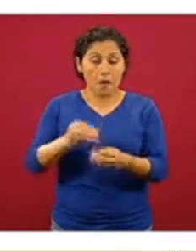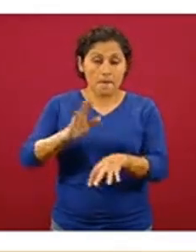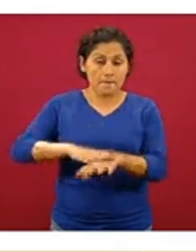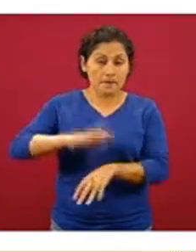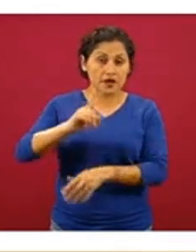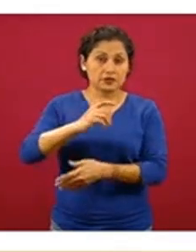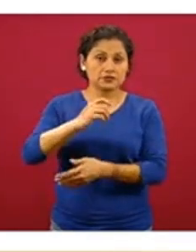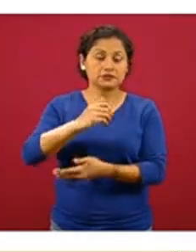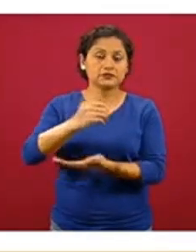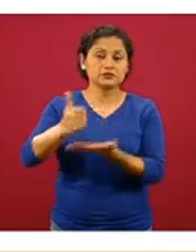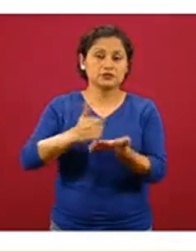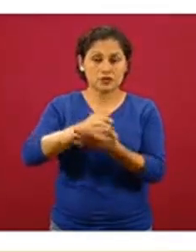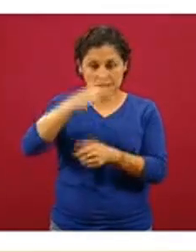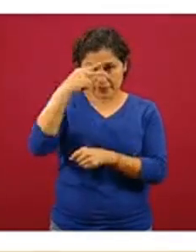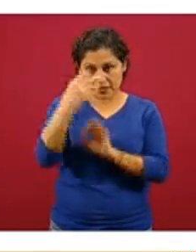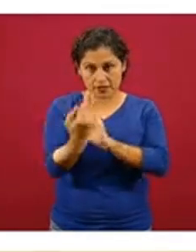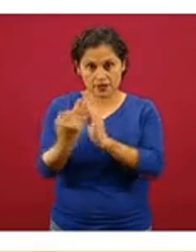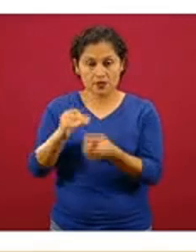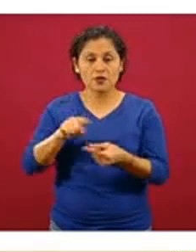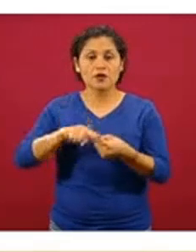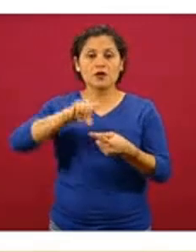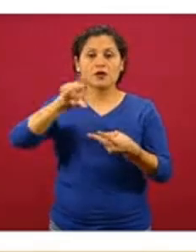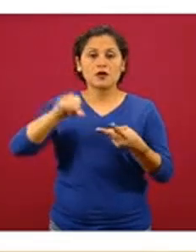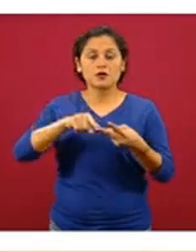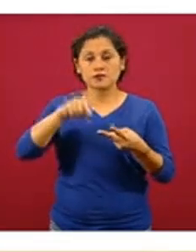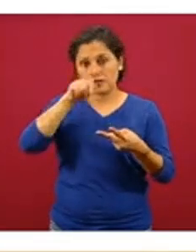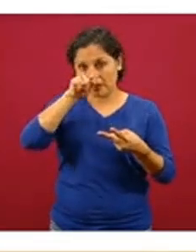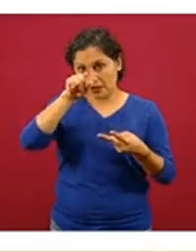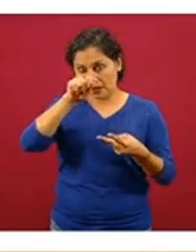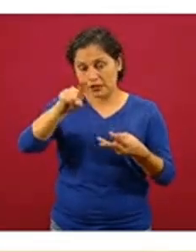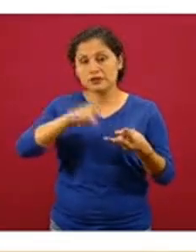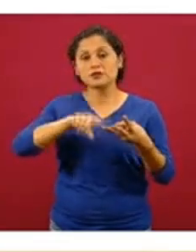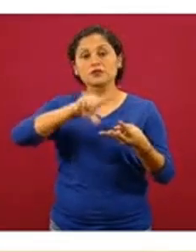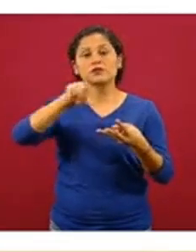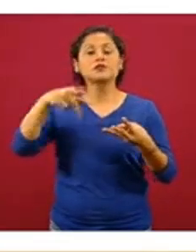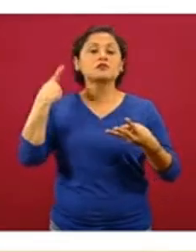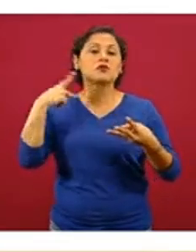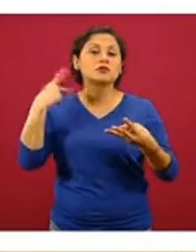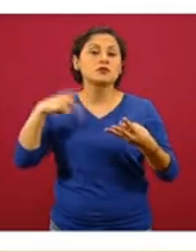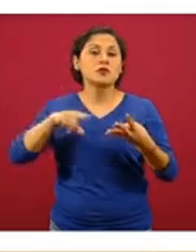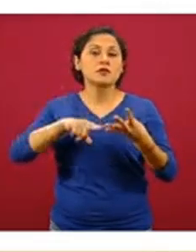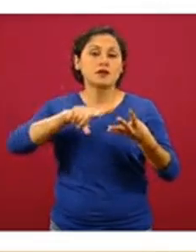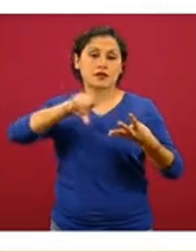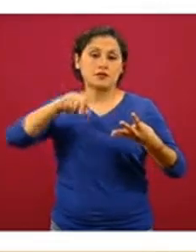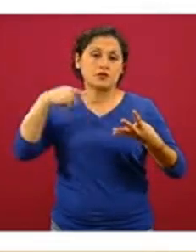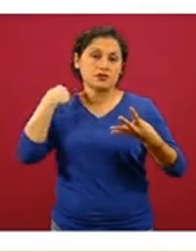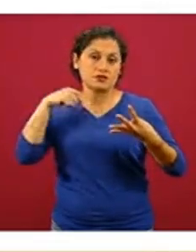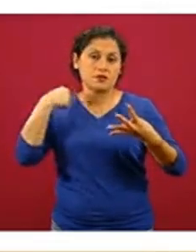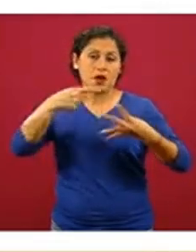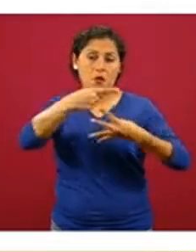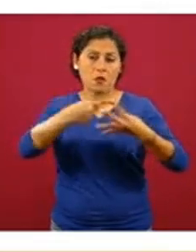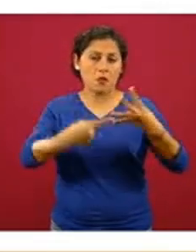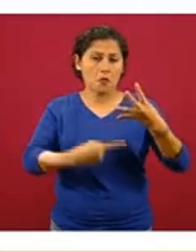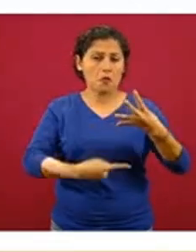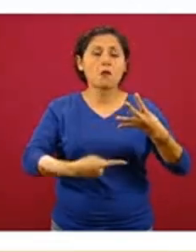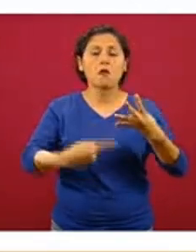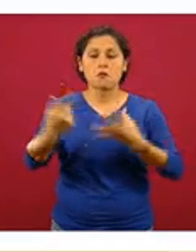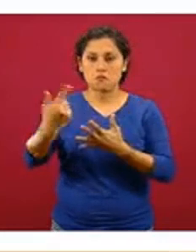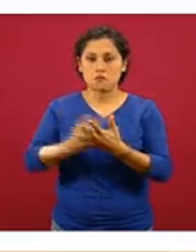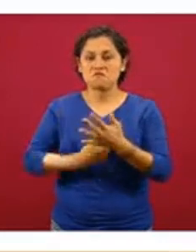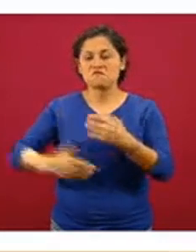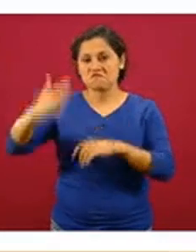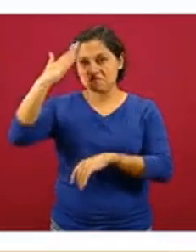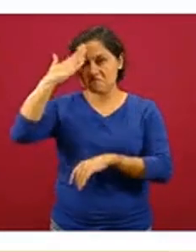sigue Jalisco, después Puebla y Tabasco, que son los sitios donde hay ahorita mayor actividad. La siguiente.